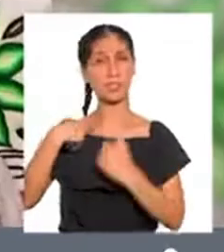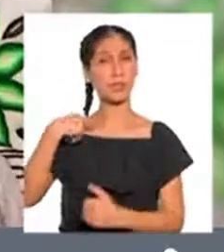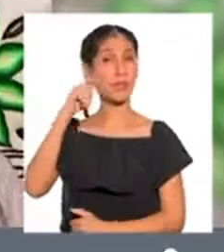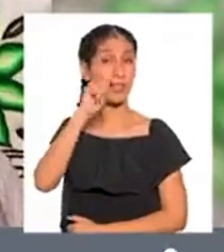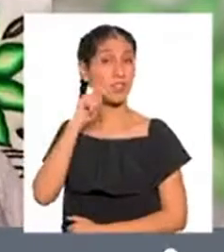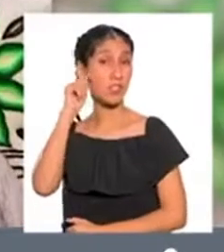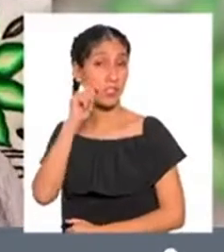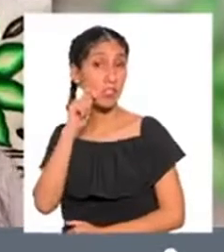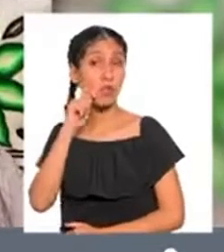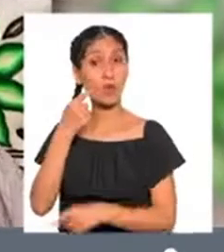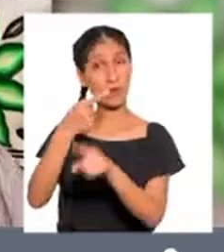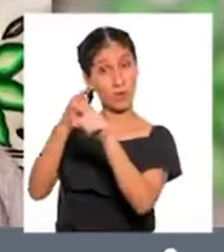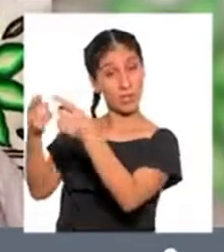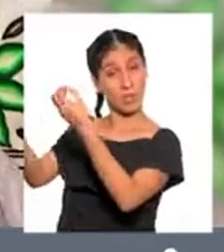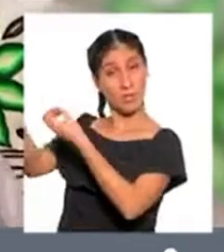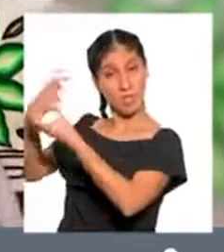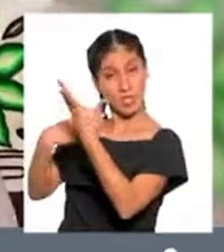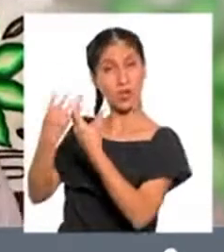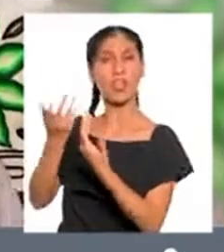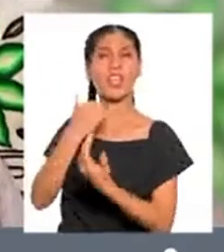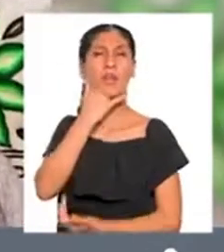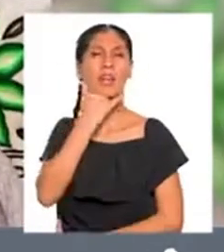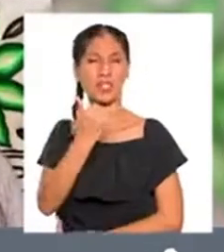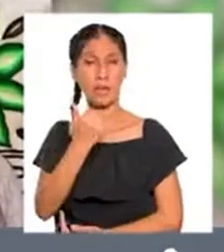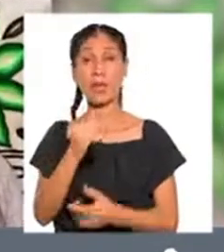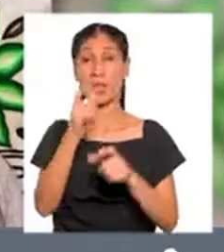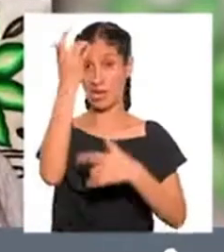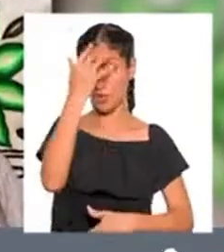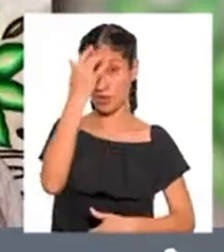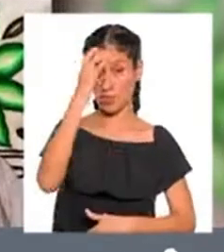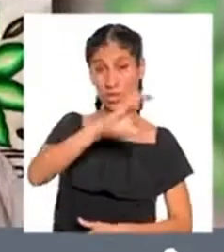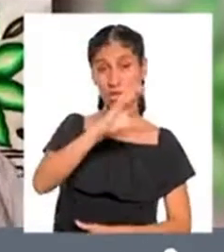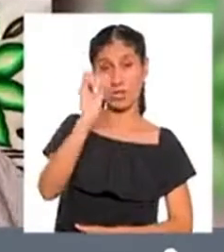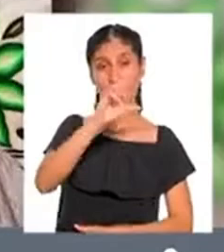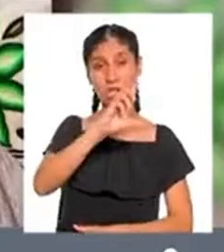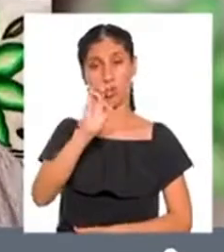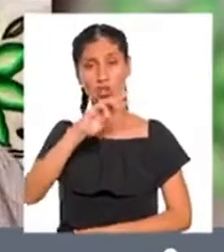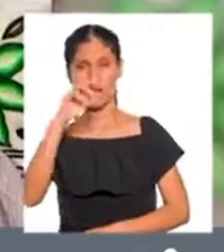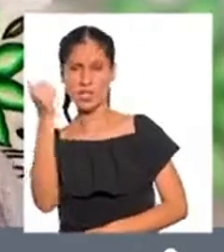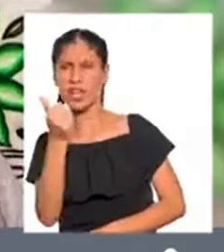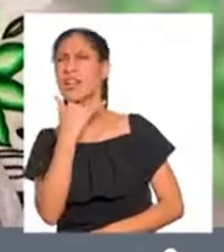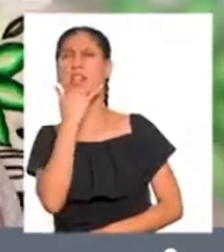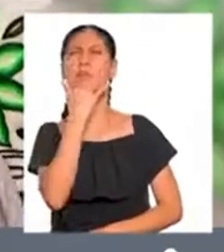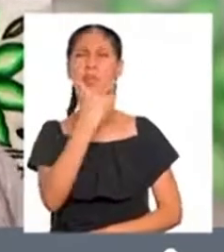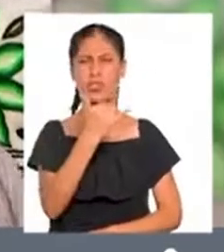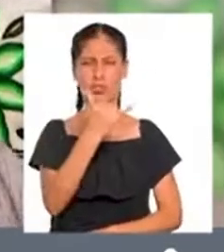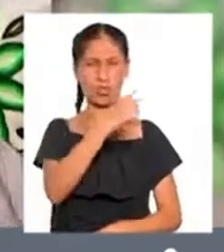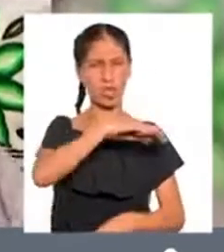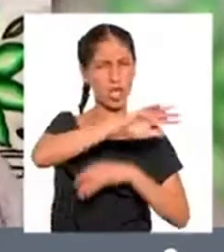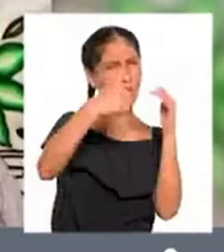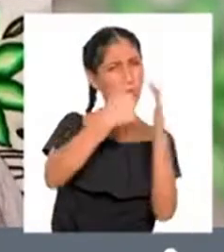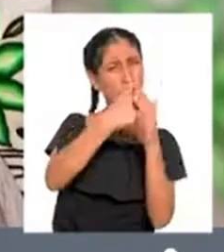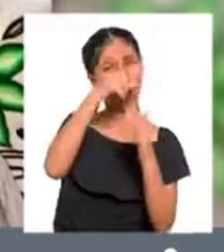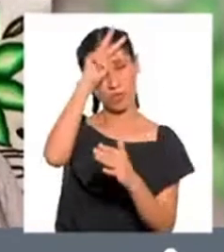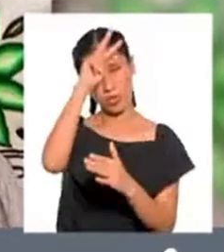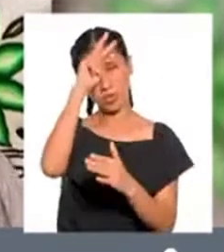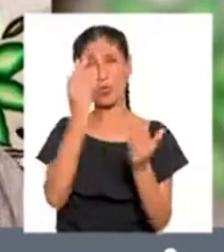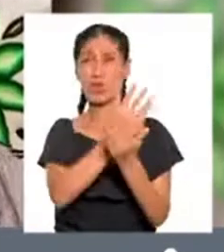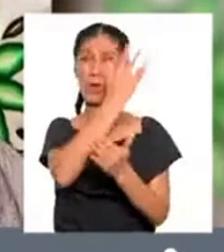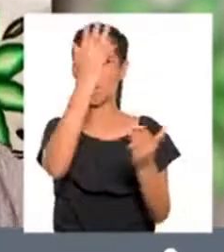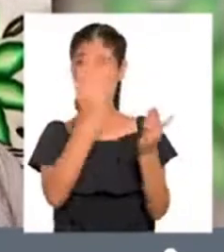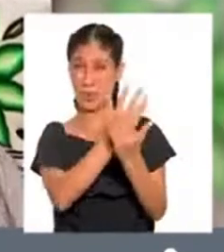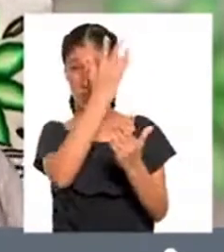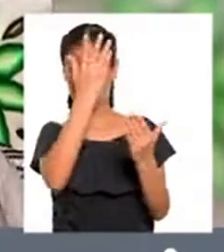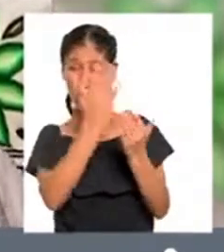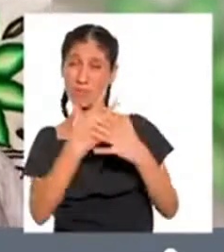el cólera se dio principalmente por la falta de sistema de saneamientos adecuados en todo el país. Y